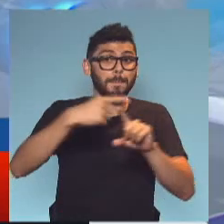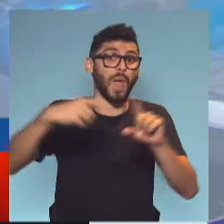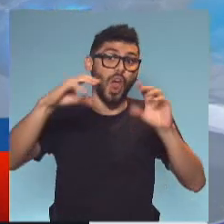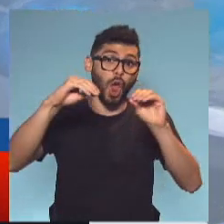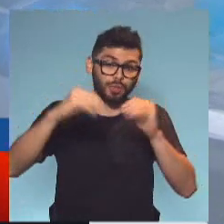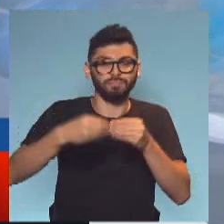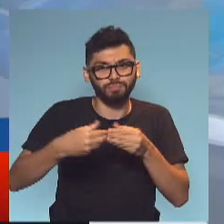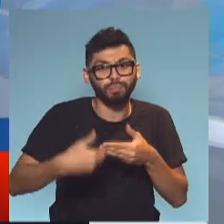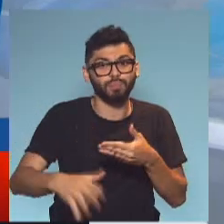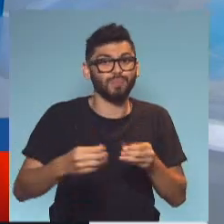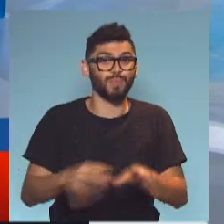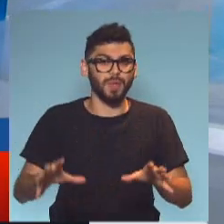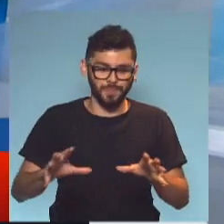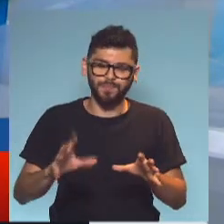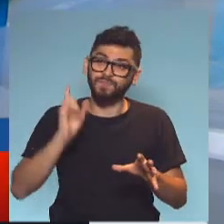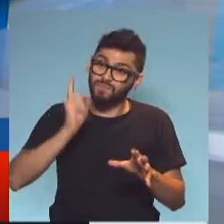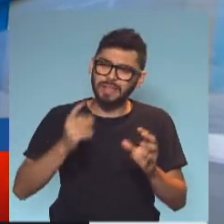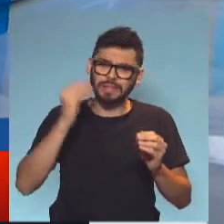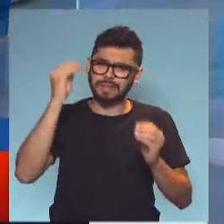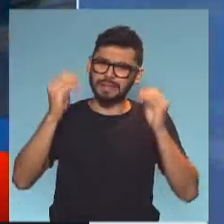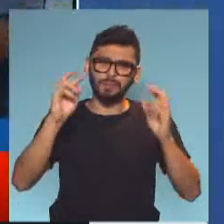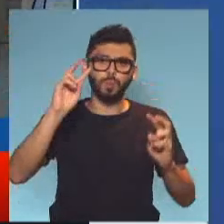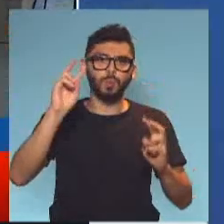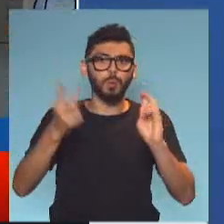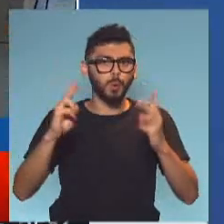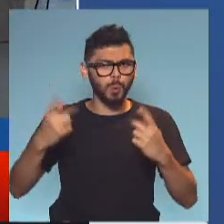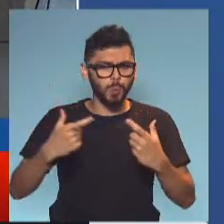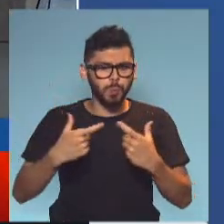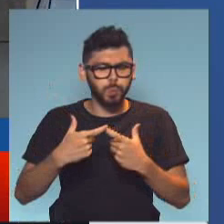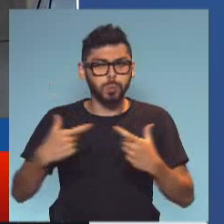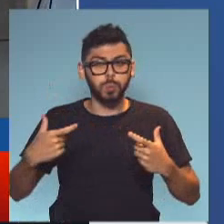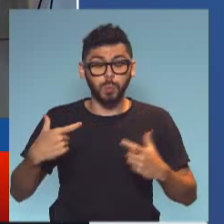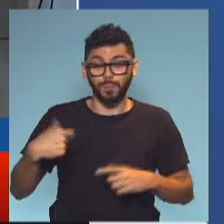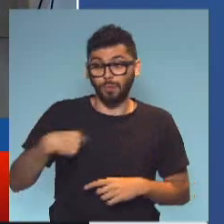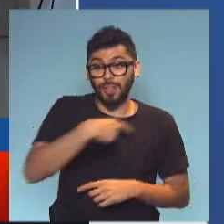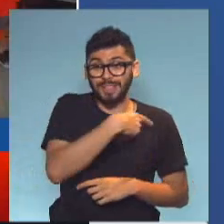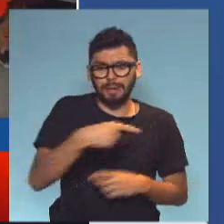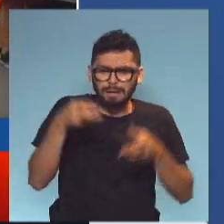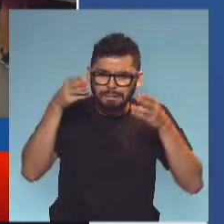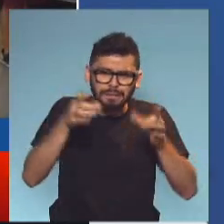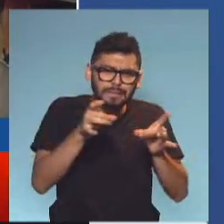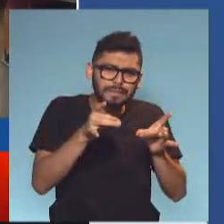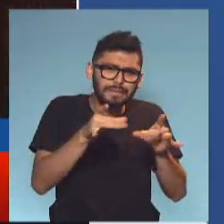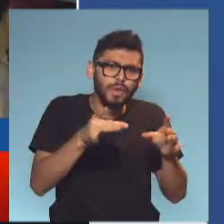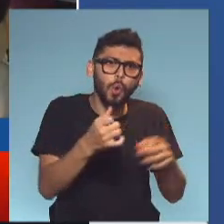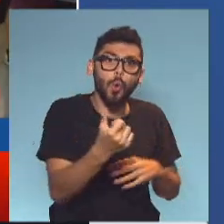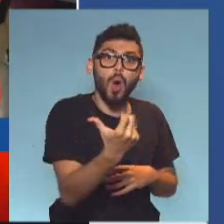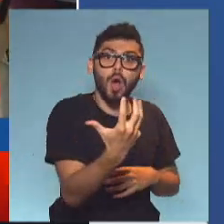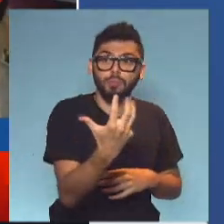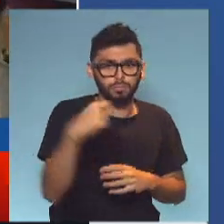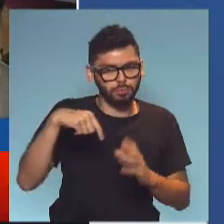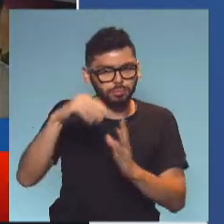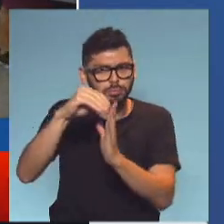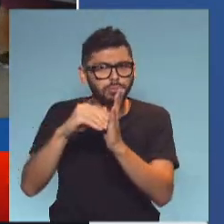la cifra de fallecimientos. Estamos poniéndole el ojo en toda esta semana a la cantidad de contagios nuevos, pero 290